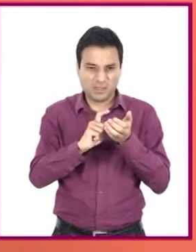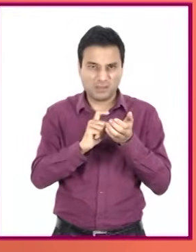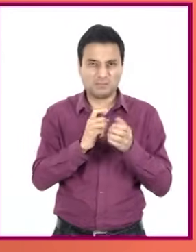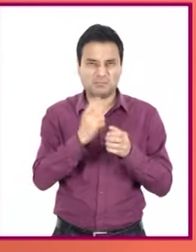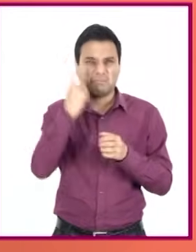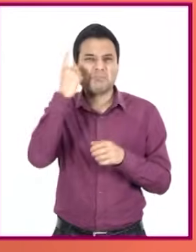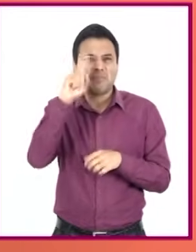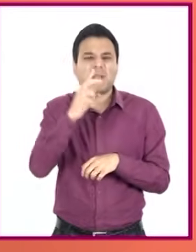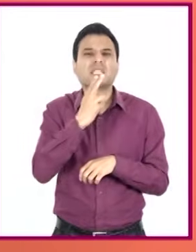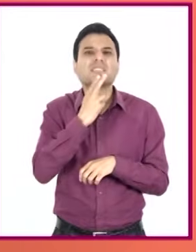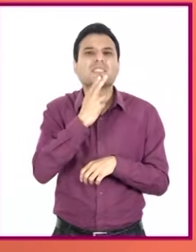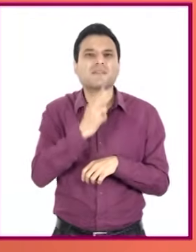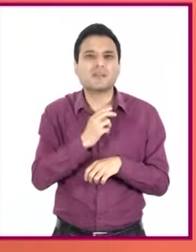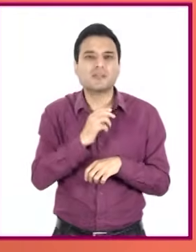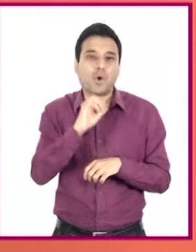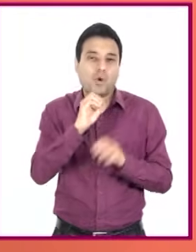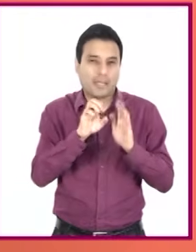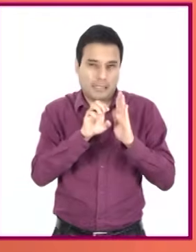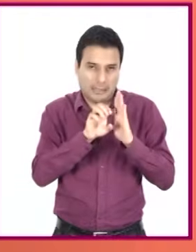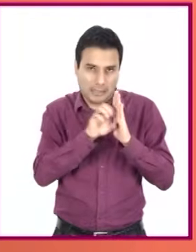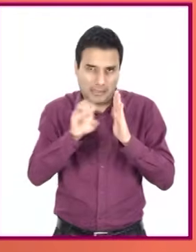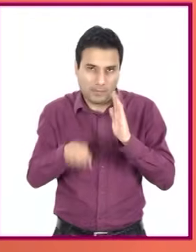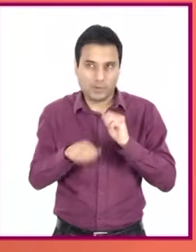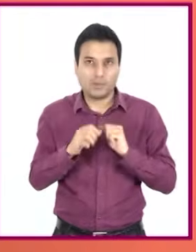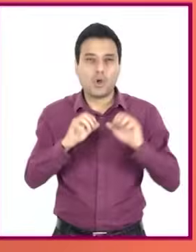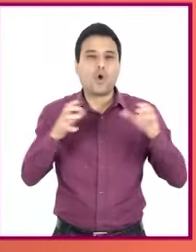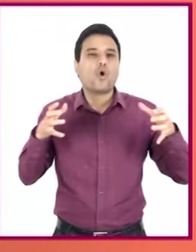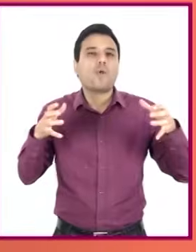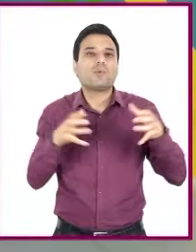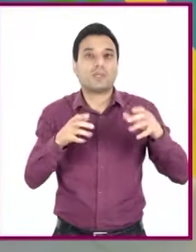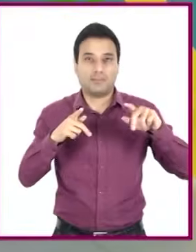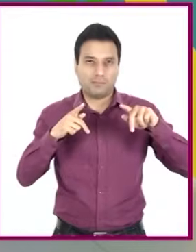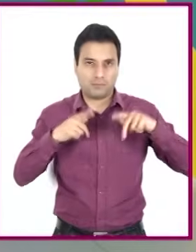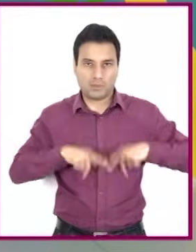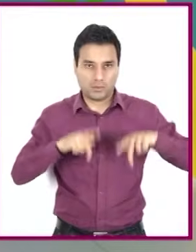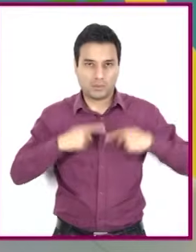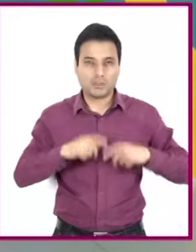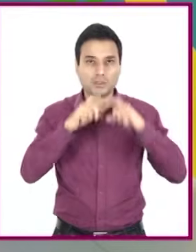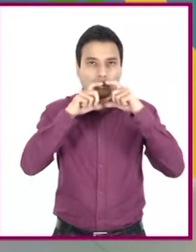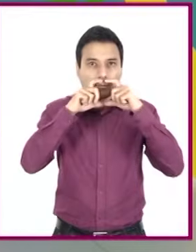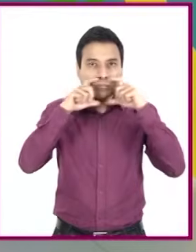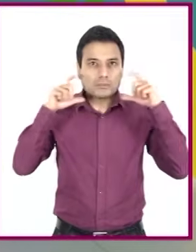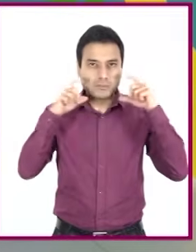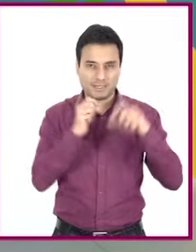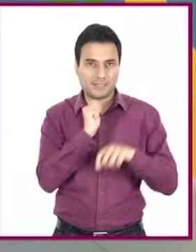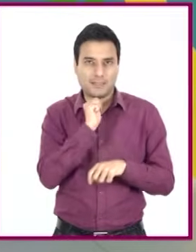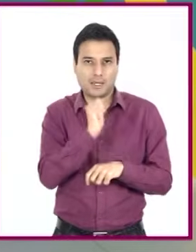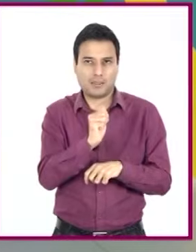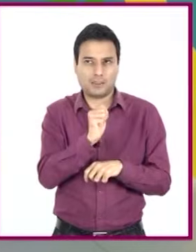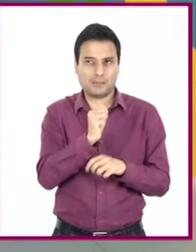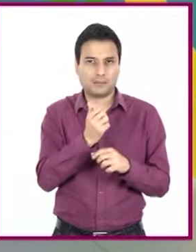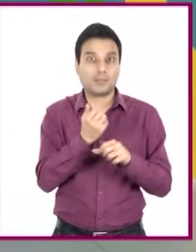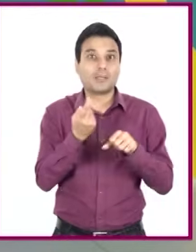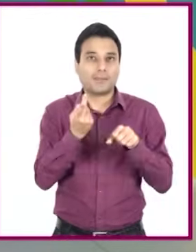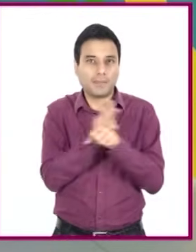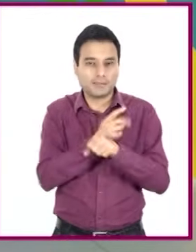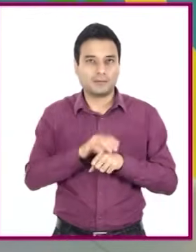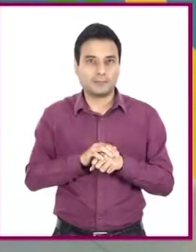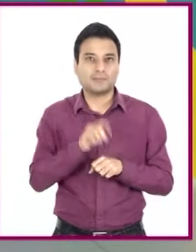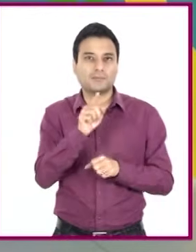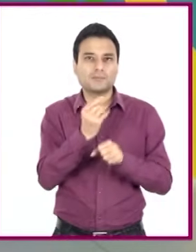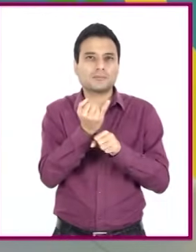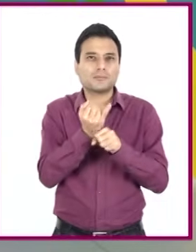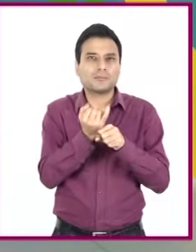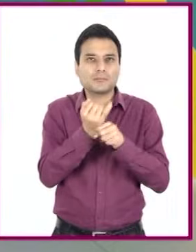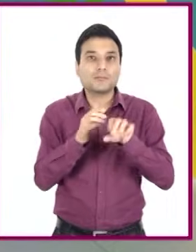qué sucedería si en nuestra comunidad nadie utilizara cubrebocas? Lo hacemos con una metodología que nos permite